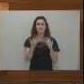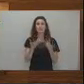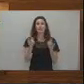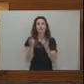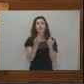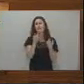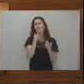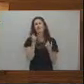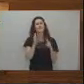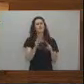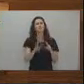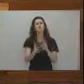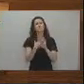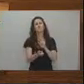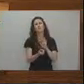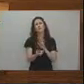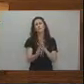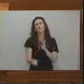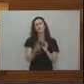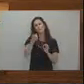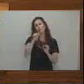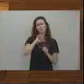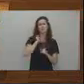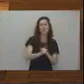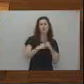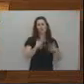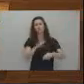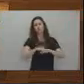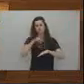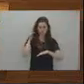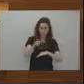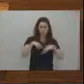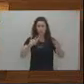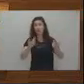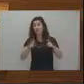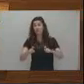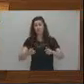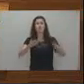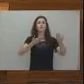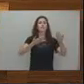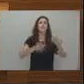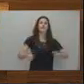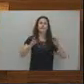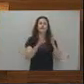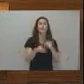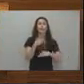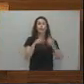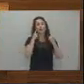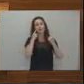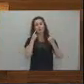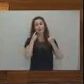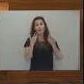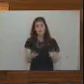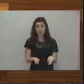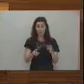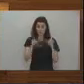visto fácil, entendían que aquel chavalillo que había cometido el asesinato era culpable, no hacía falta darle muchas vueltas a las cosas. Henry Fonda,